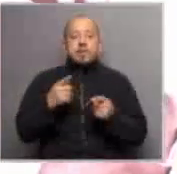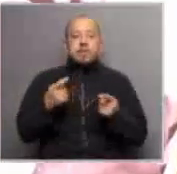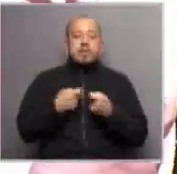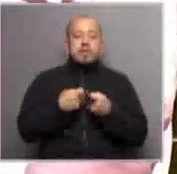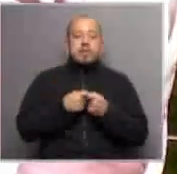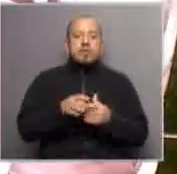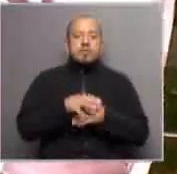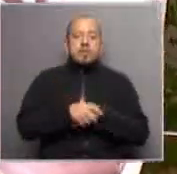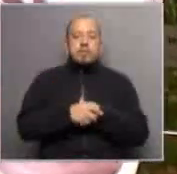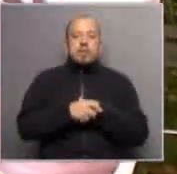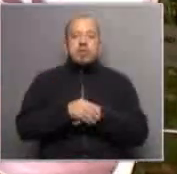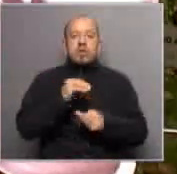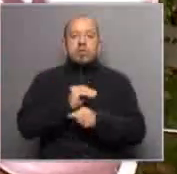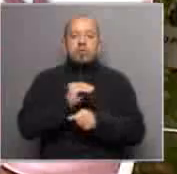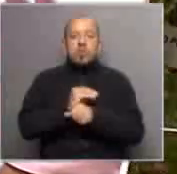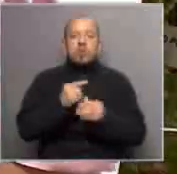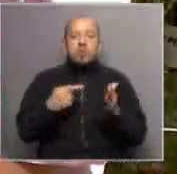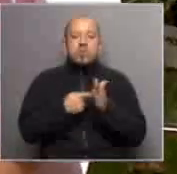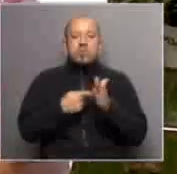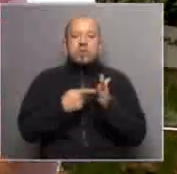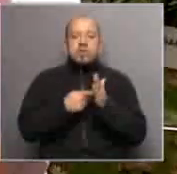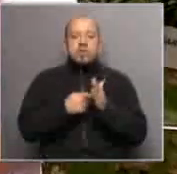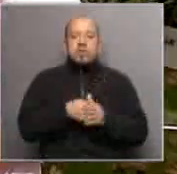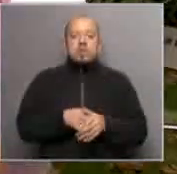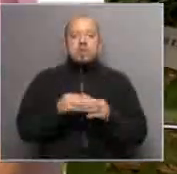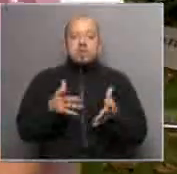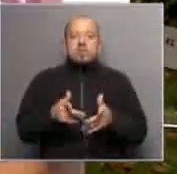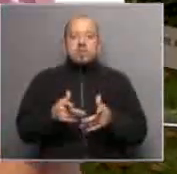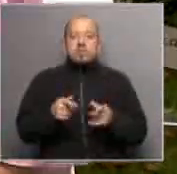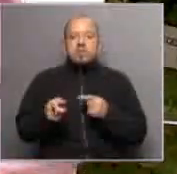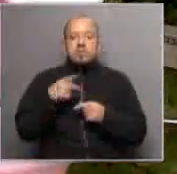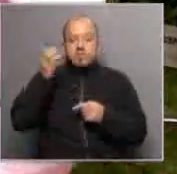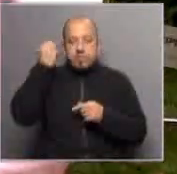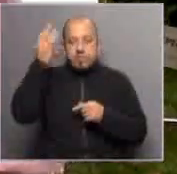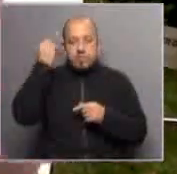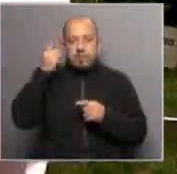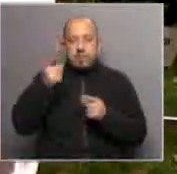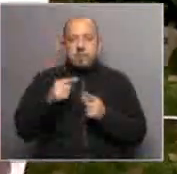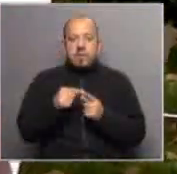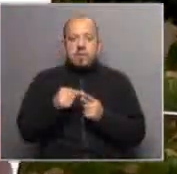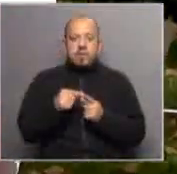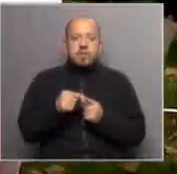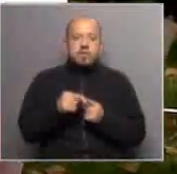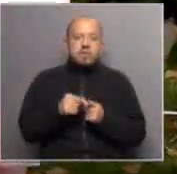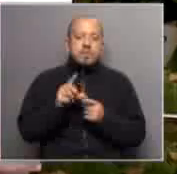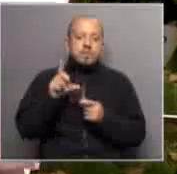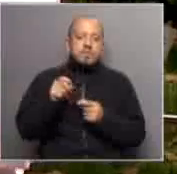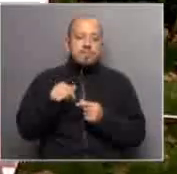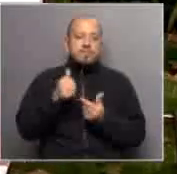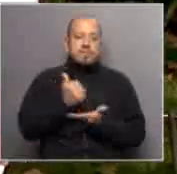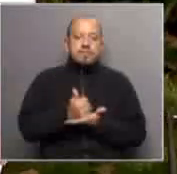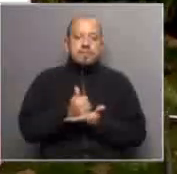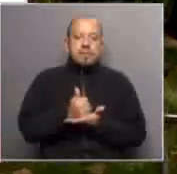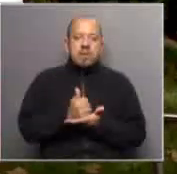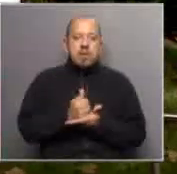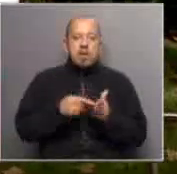Amigos de la Cultura de Buenos Aires, ya con un buen caché para unas conferencias, para que diera conferencias. Obviamente que al estar acá